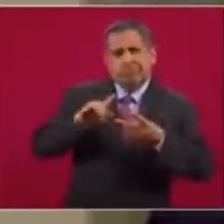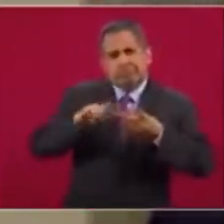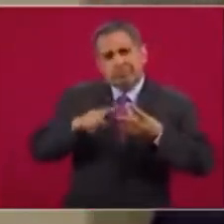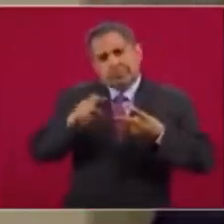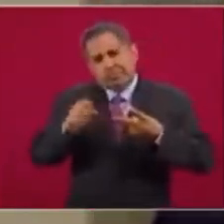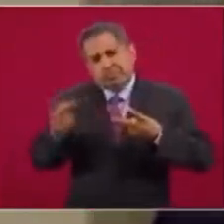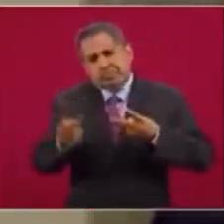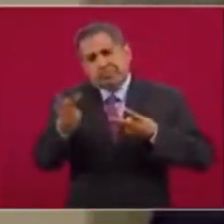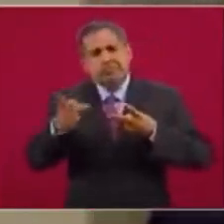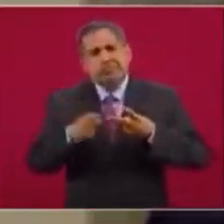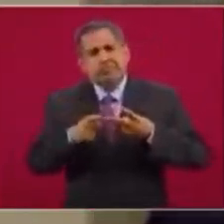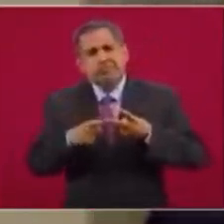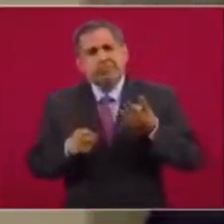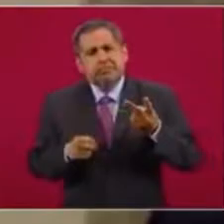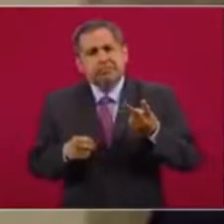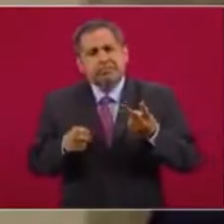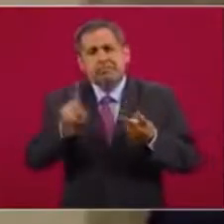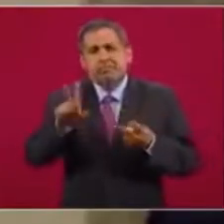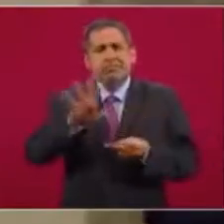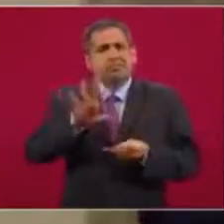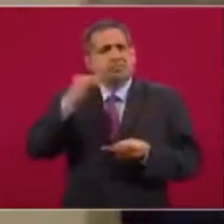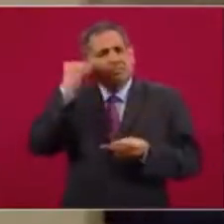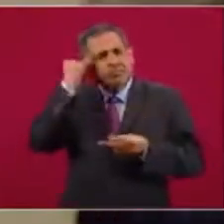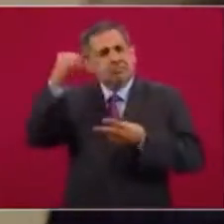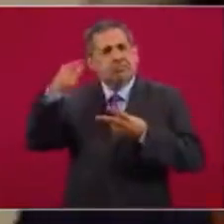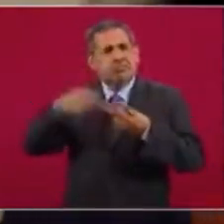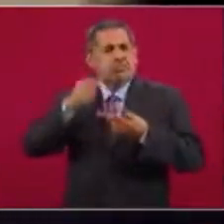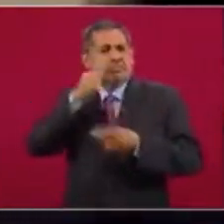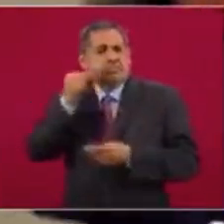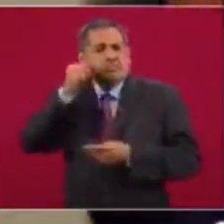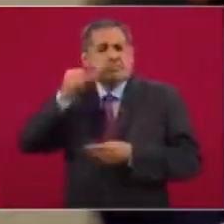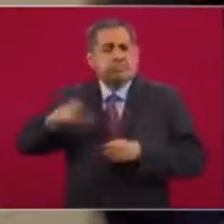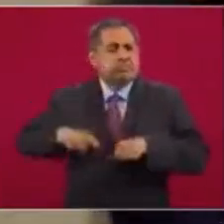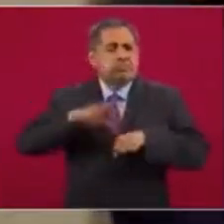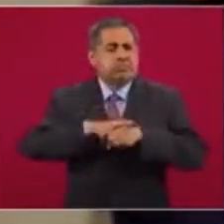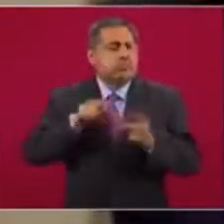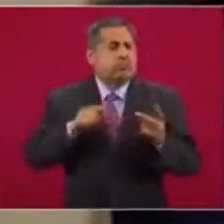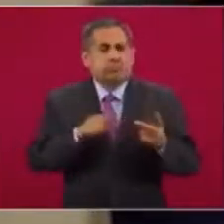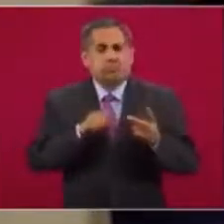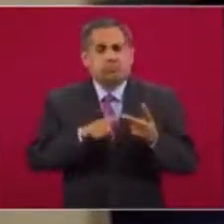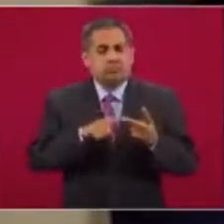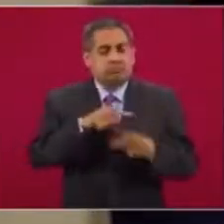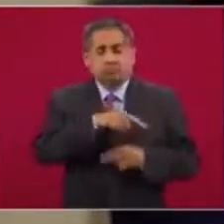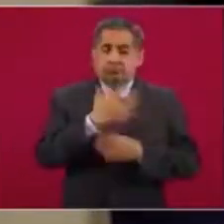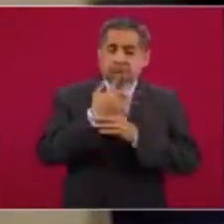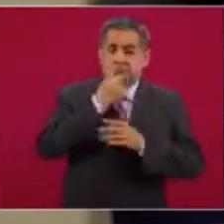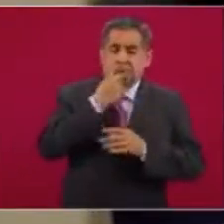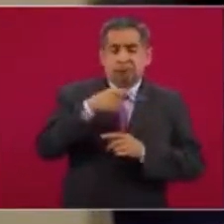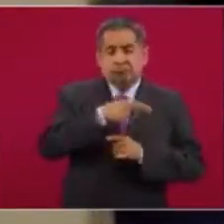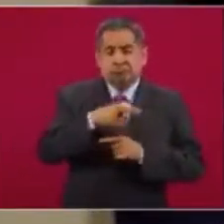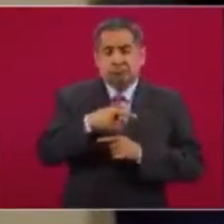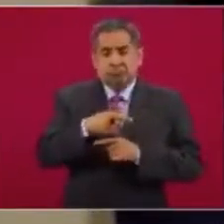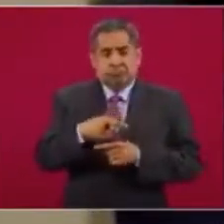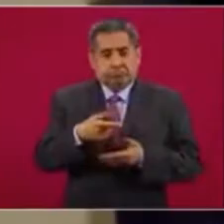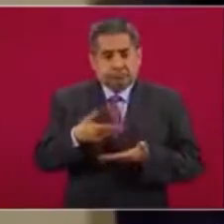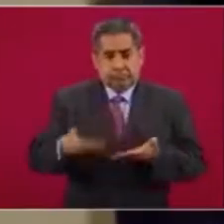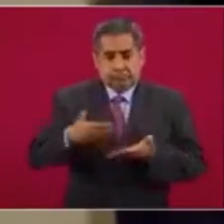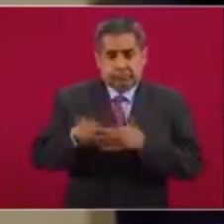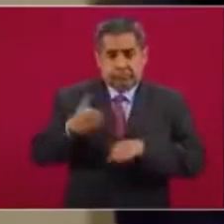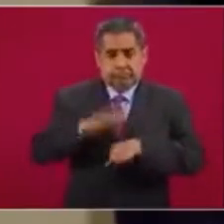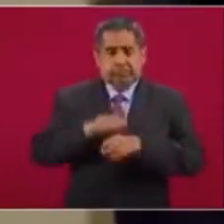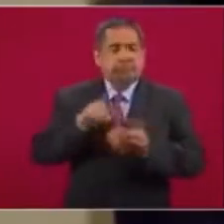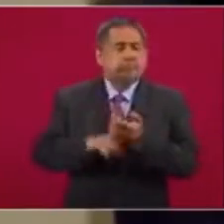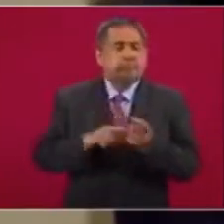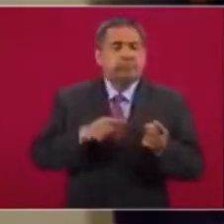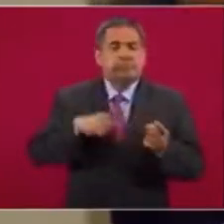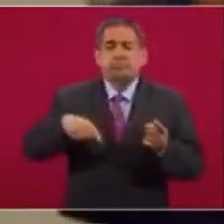pregunta, ¿cuál es su postura luego de que el día de ayer el gobernador aseguró que desde la actual administración